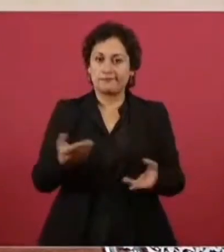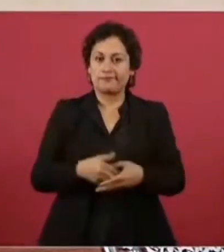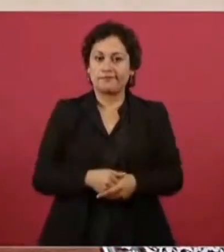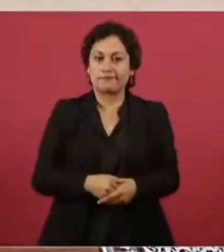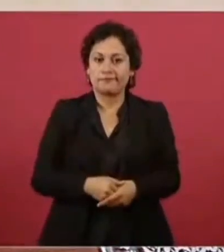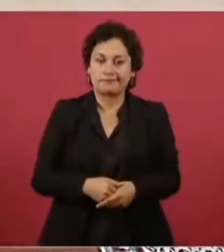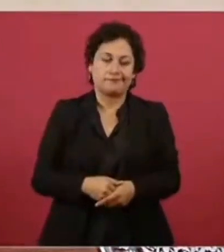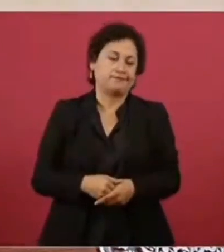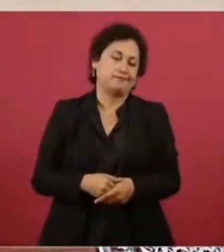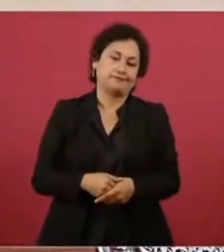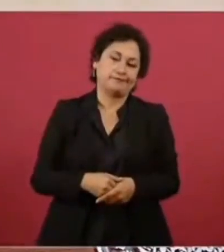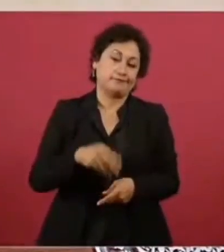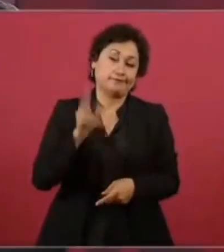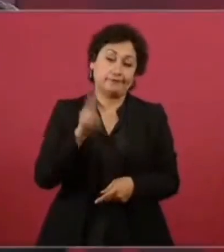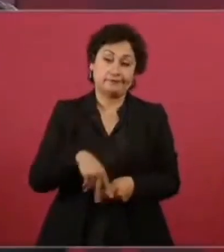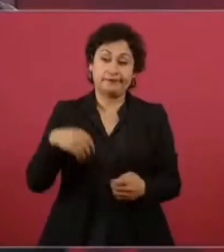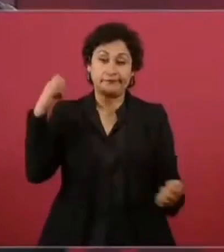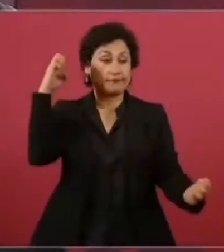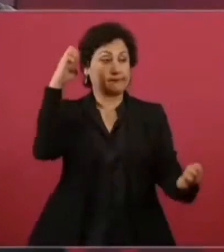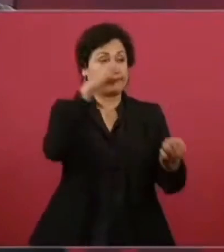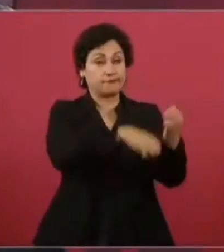Puro cuento.